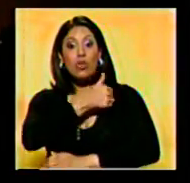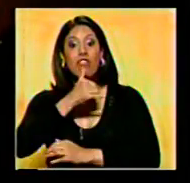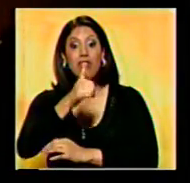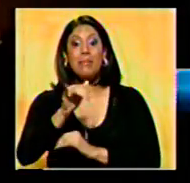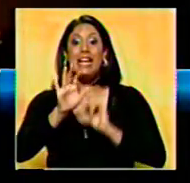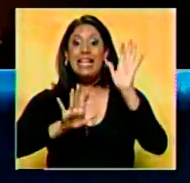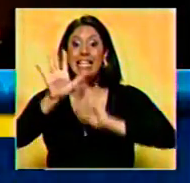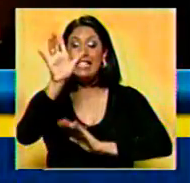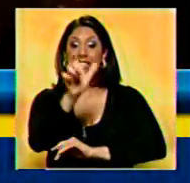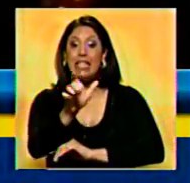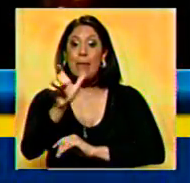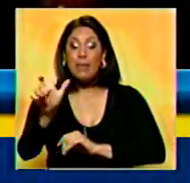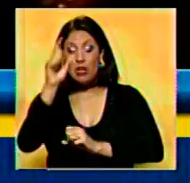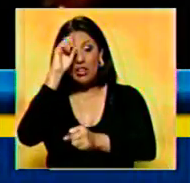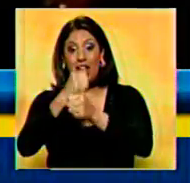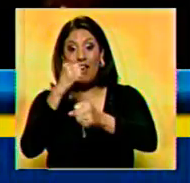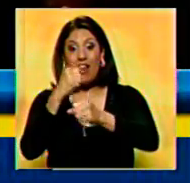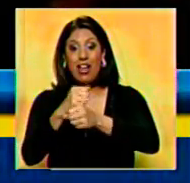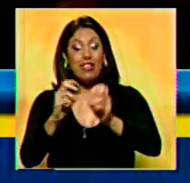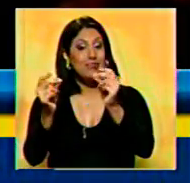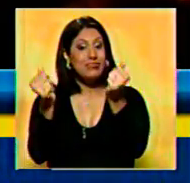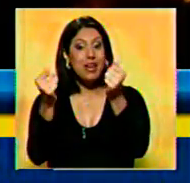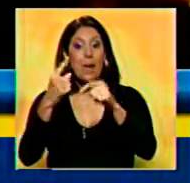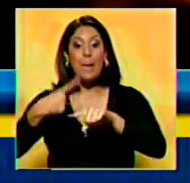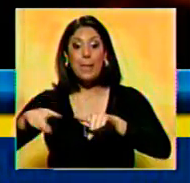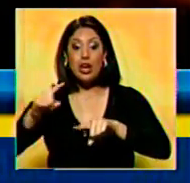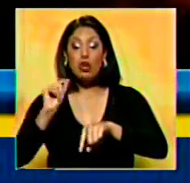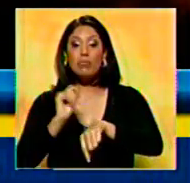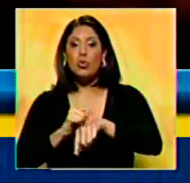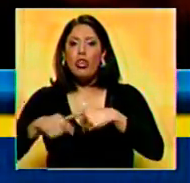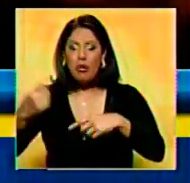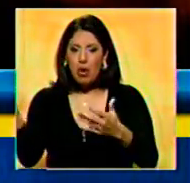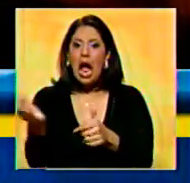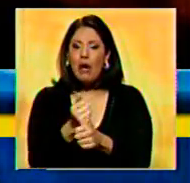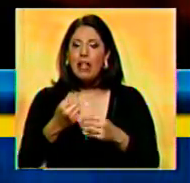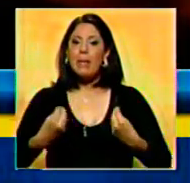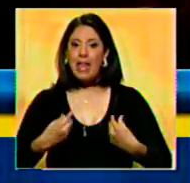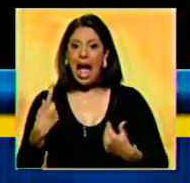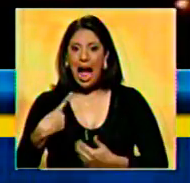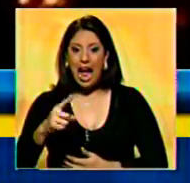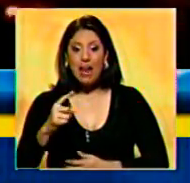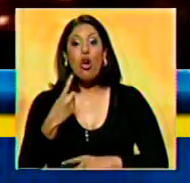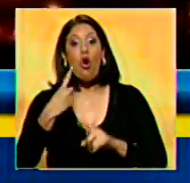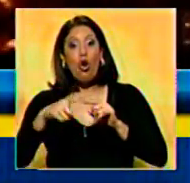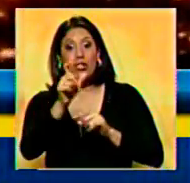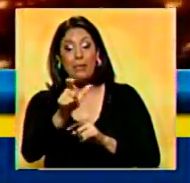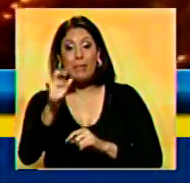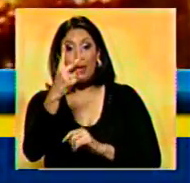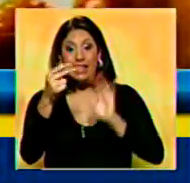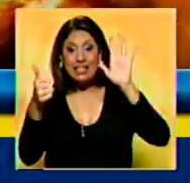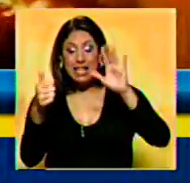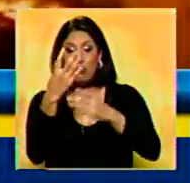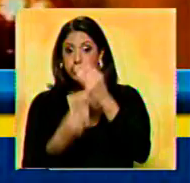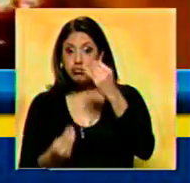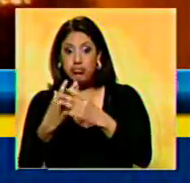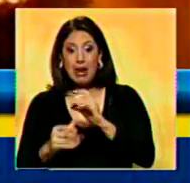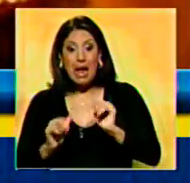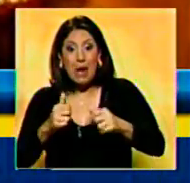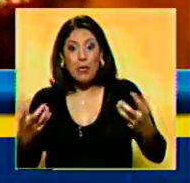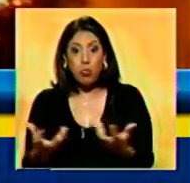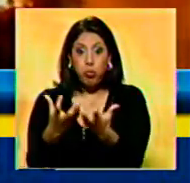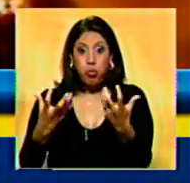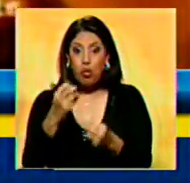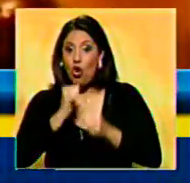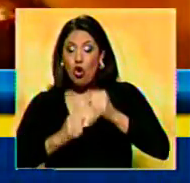que 15 trabajadores desaparecieron pero minutos después fueron localizados con vida otros 26 empleados escaparon Cuando comenzó el